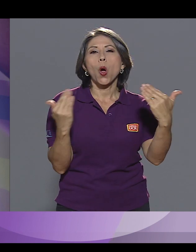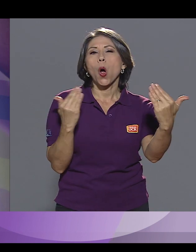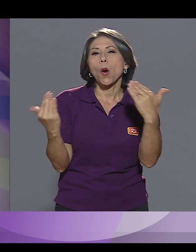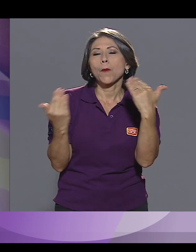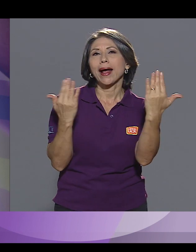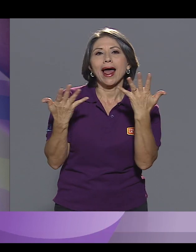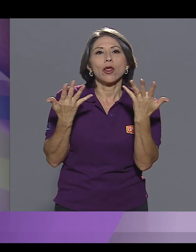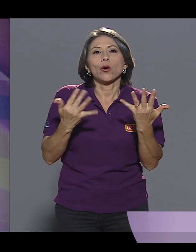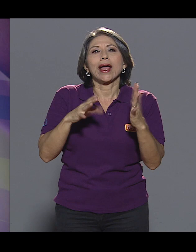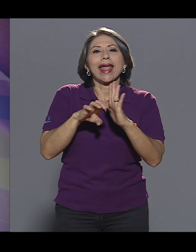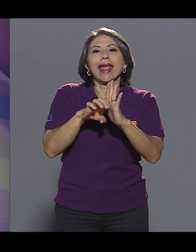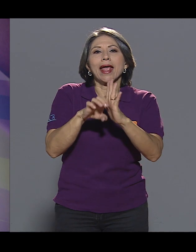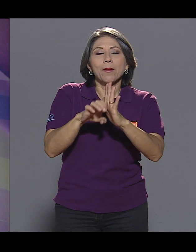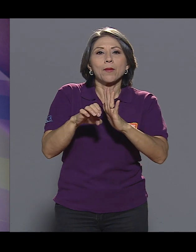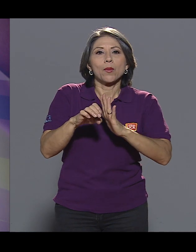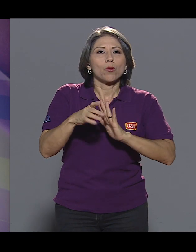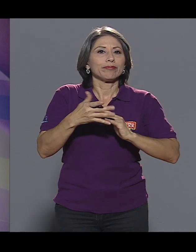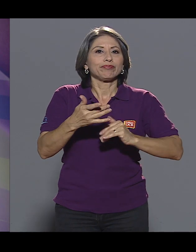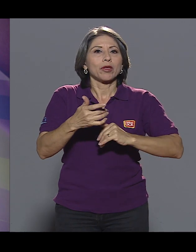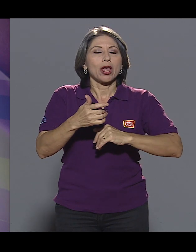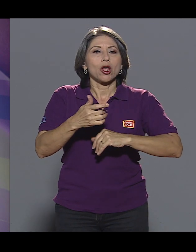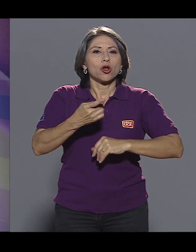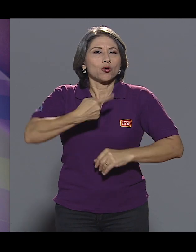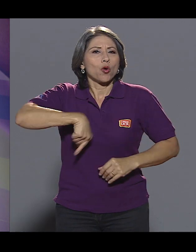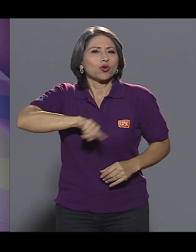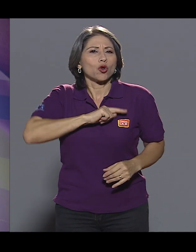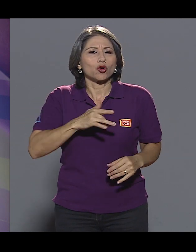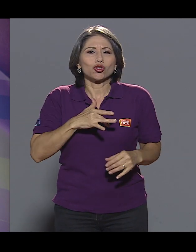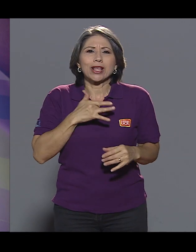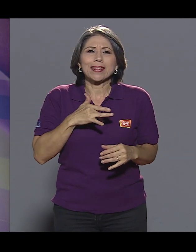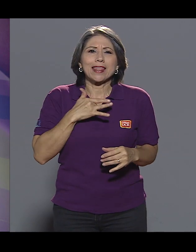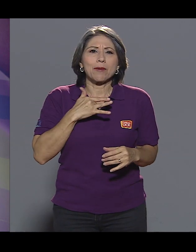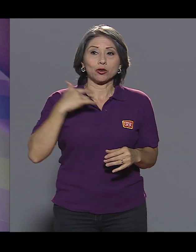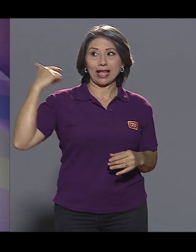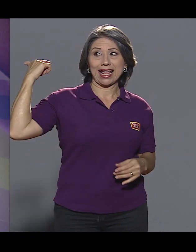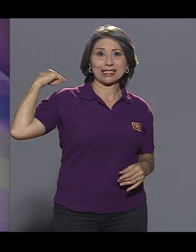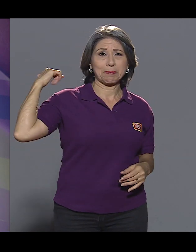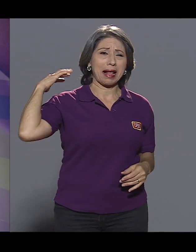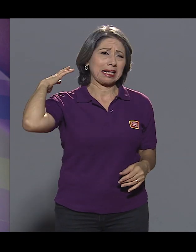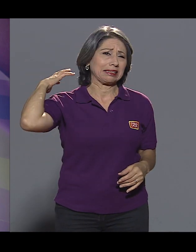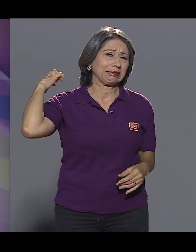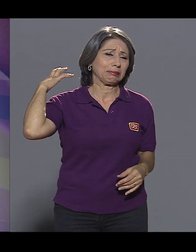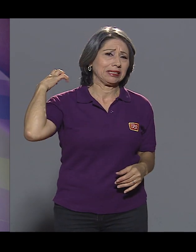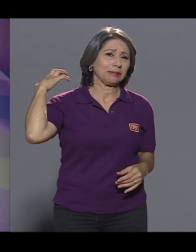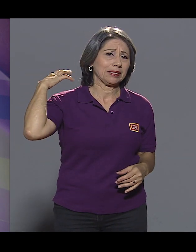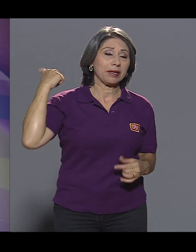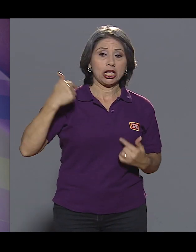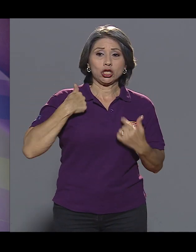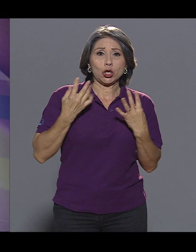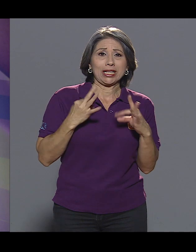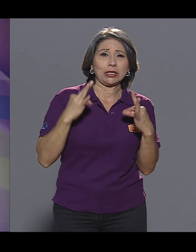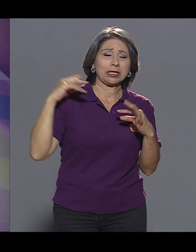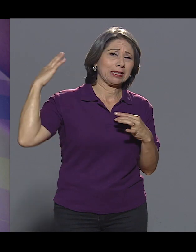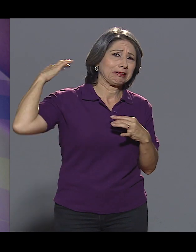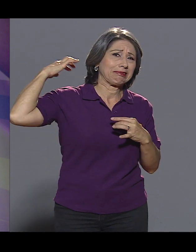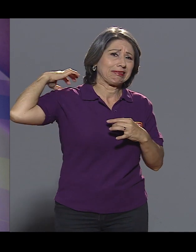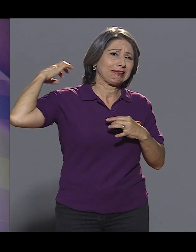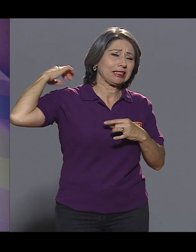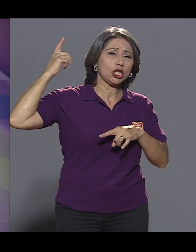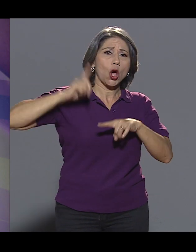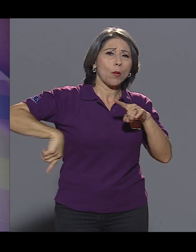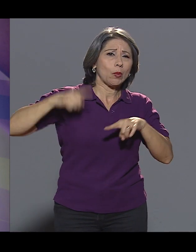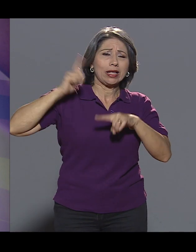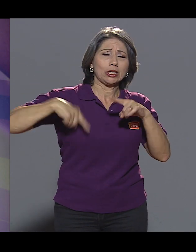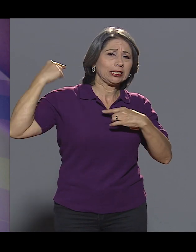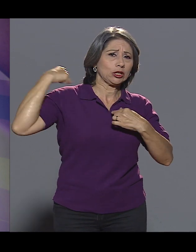fuera el momento en donde sentimos como algún tipo como de picazón en la espalda y en la cual no podemos llegar, ¿verdad? En